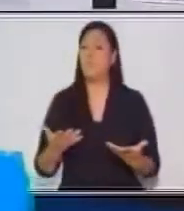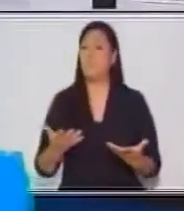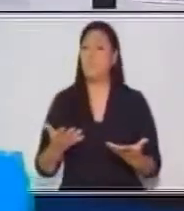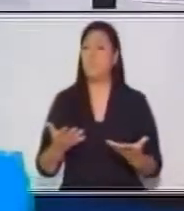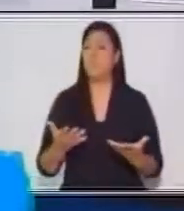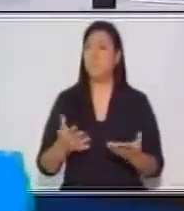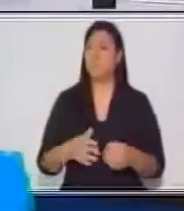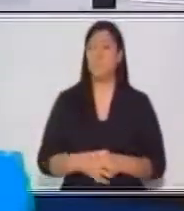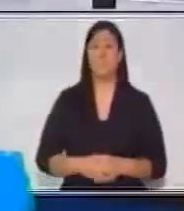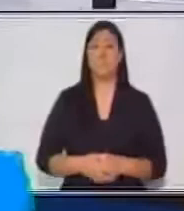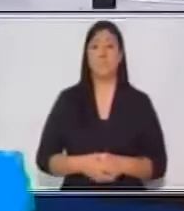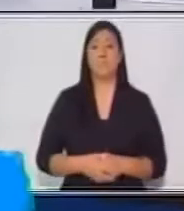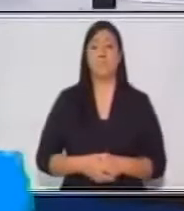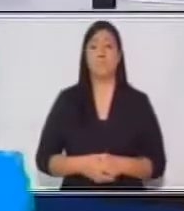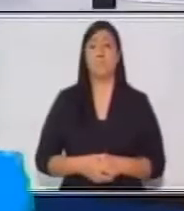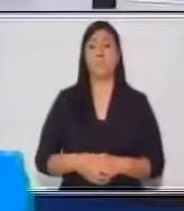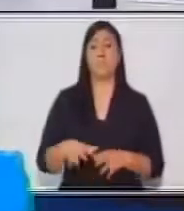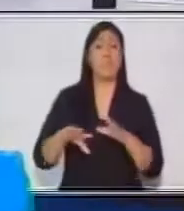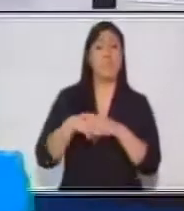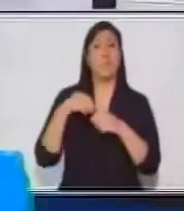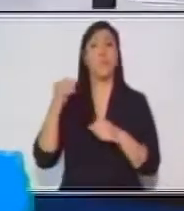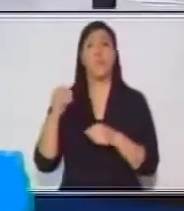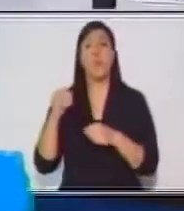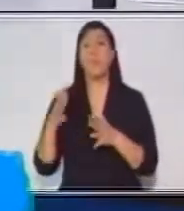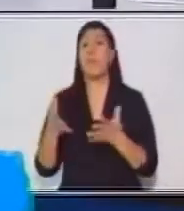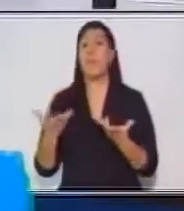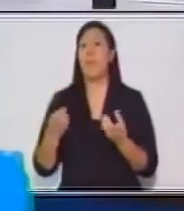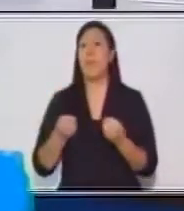2 por 24 es